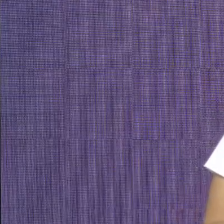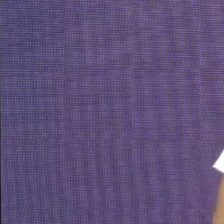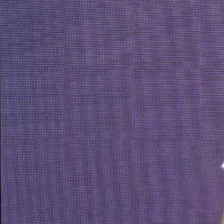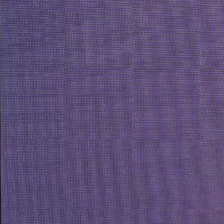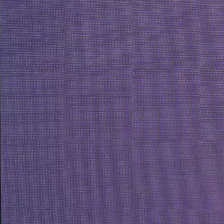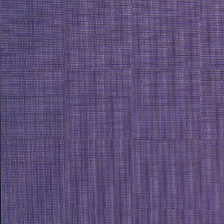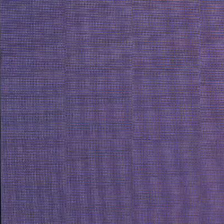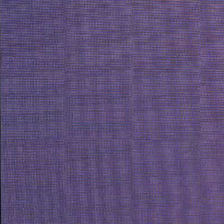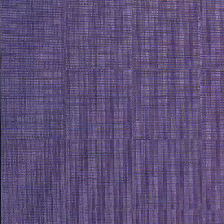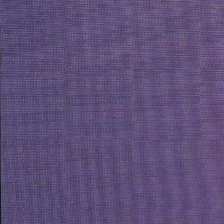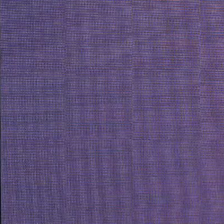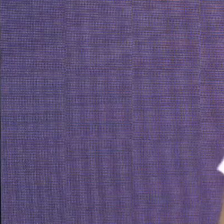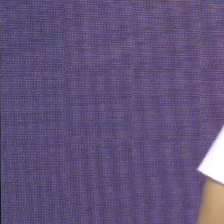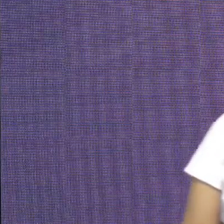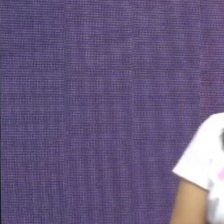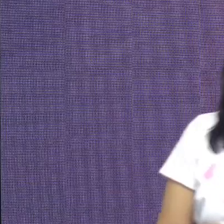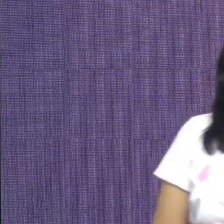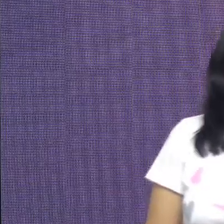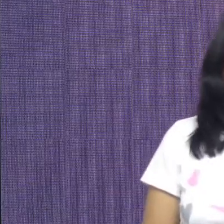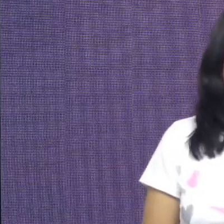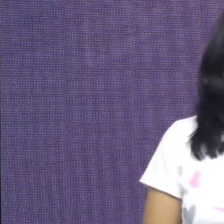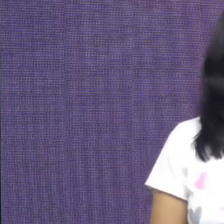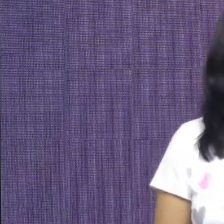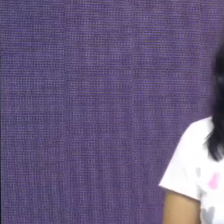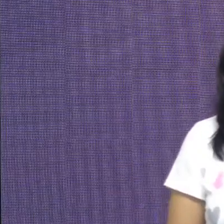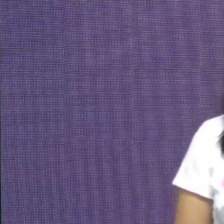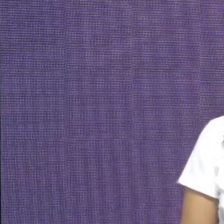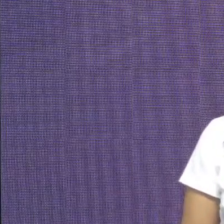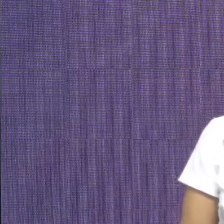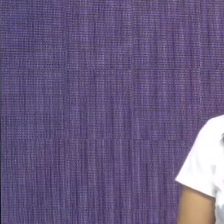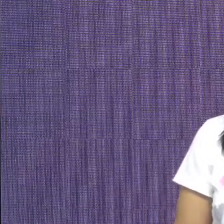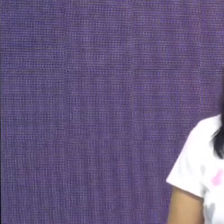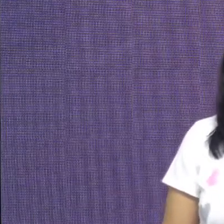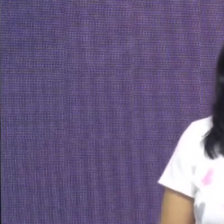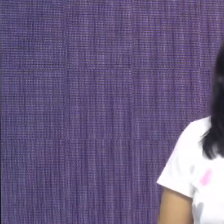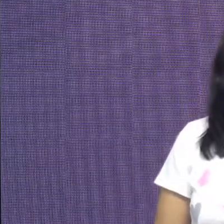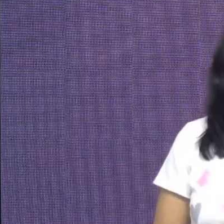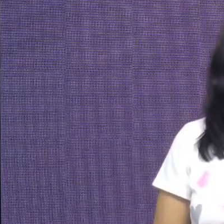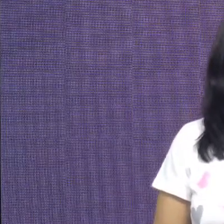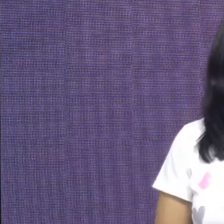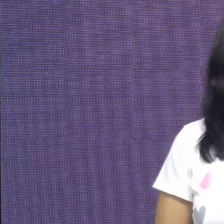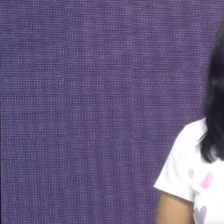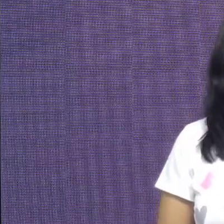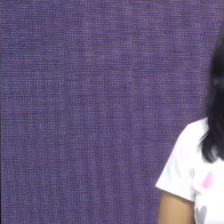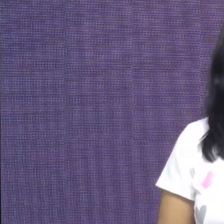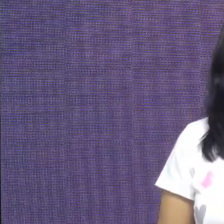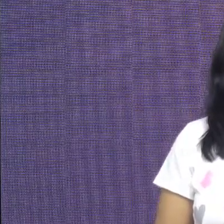Así estuvo pasando toda la información que nos brindaba el director de Juventudes, Emiliano Paredes.